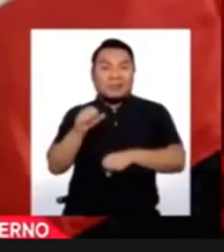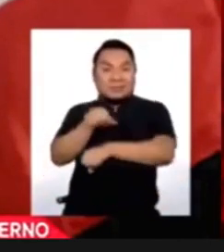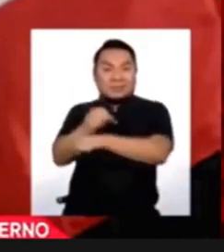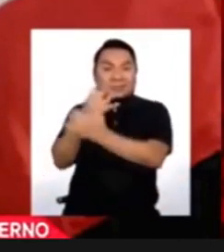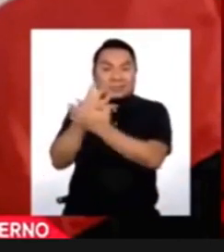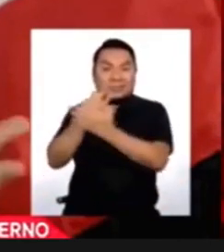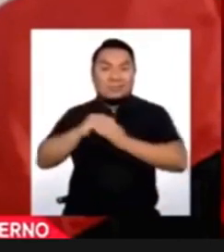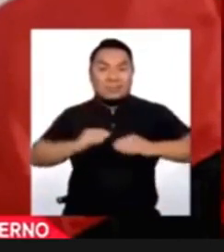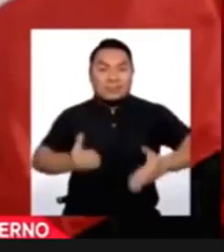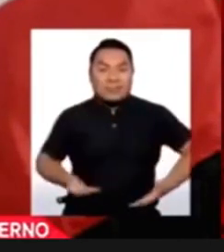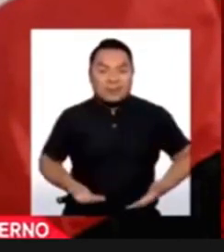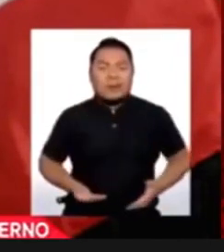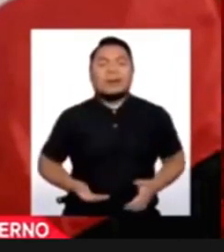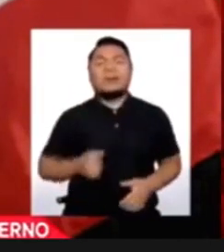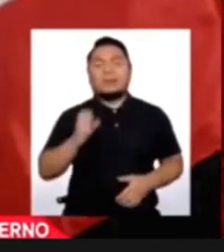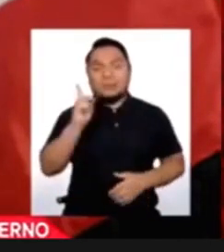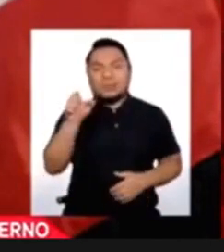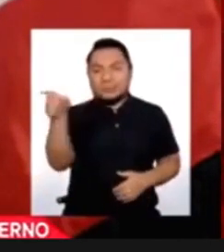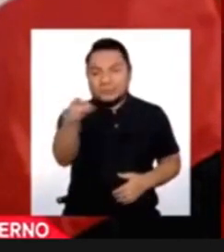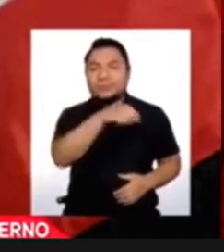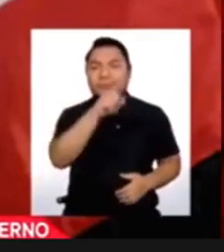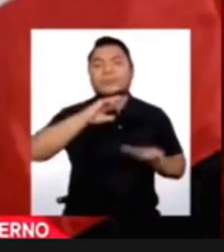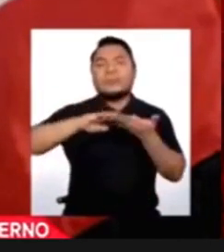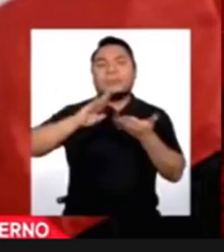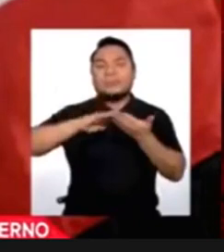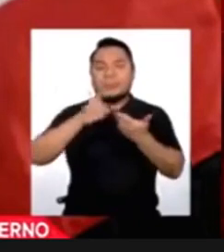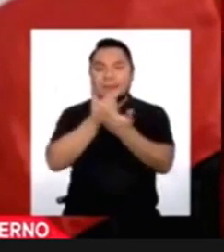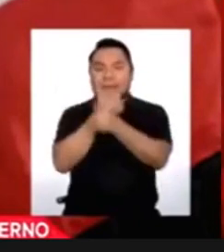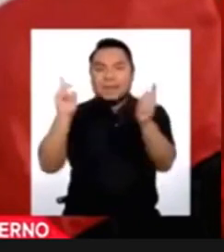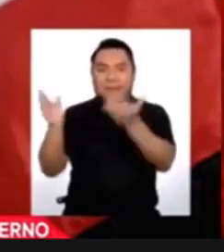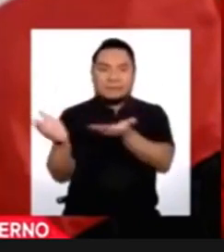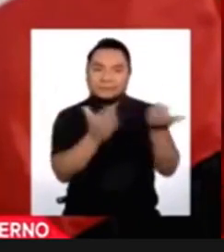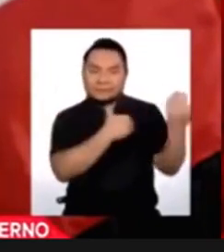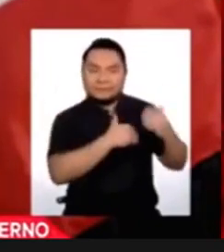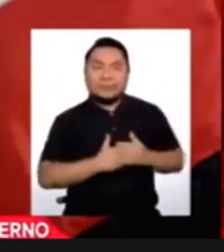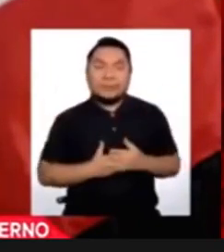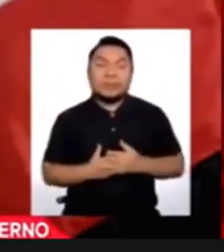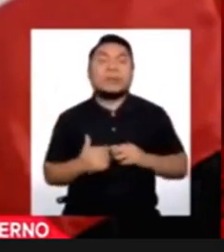Entonces tenemos que darle toda la facilidad. Y así,